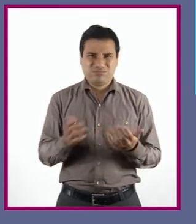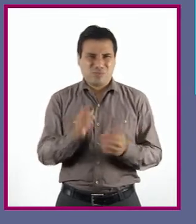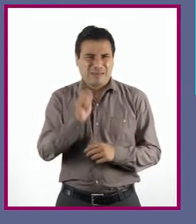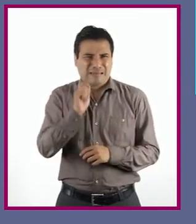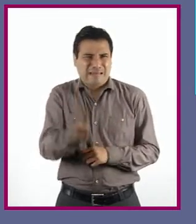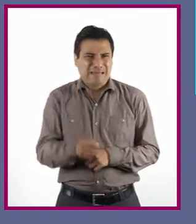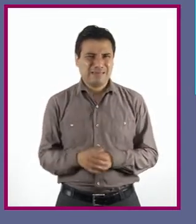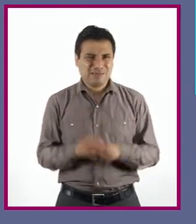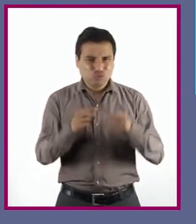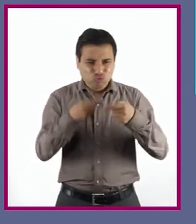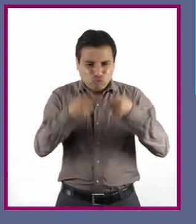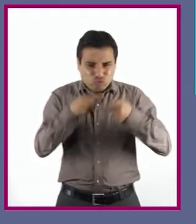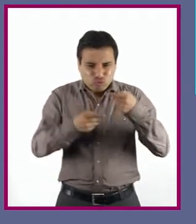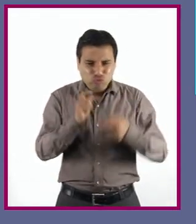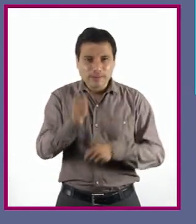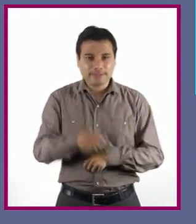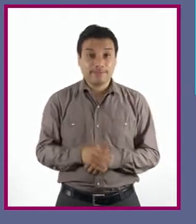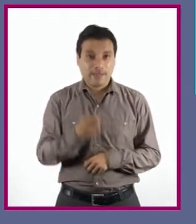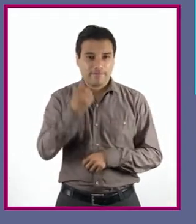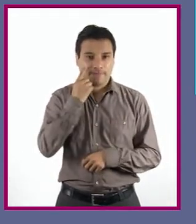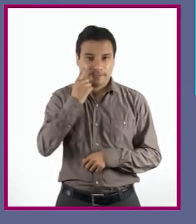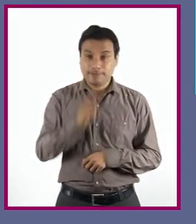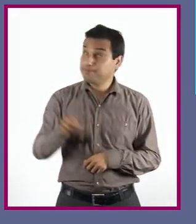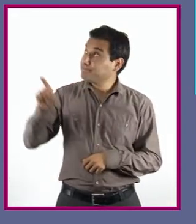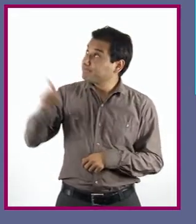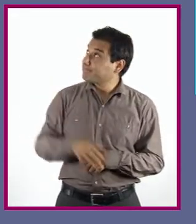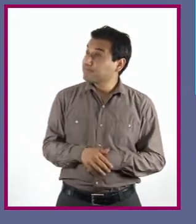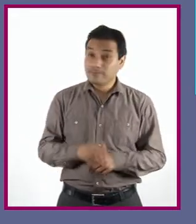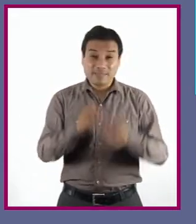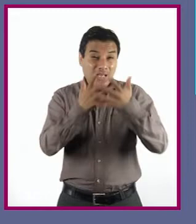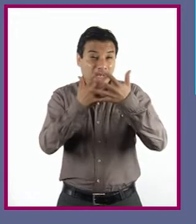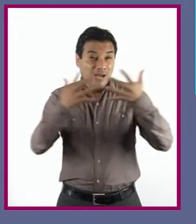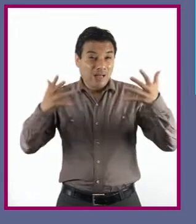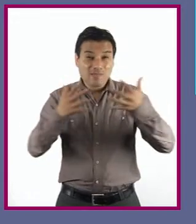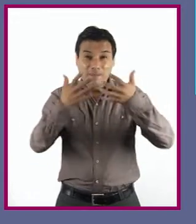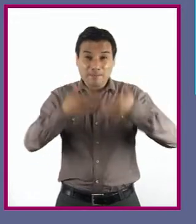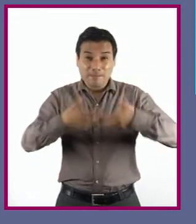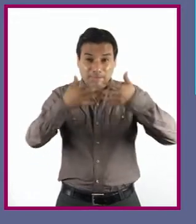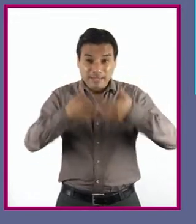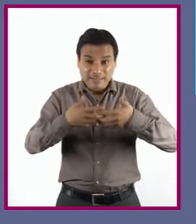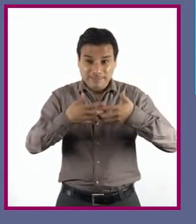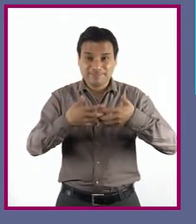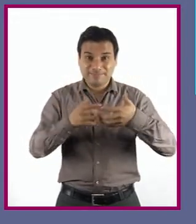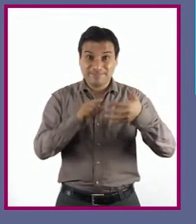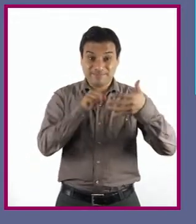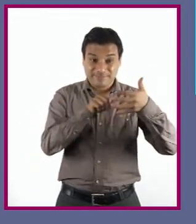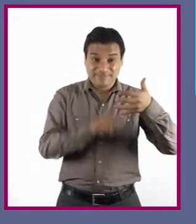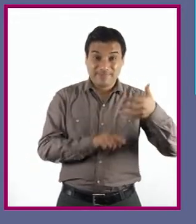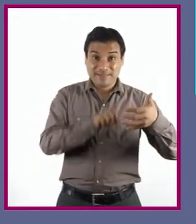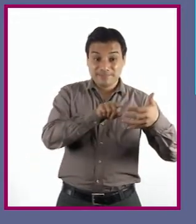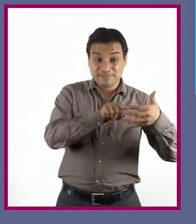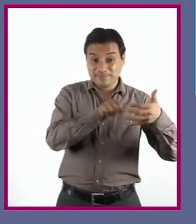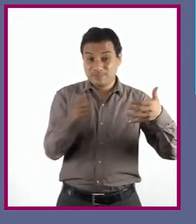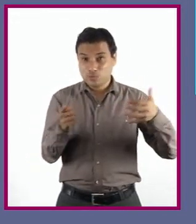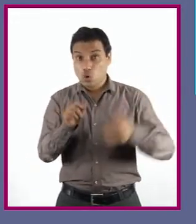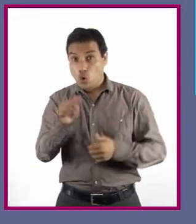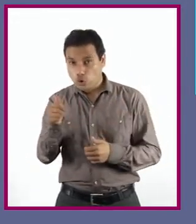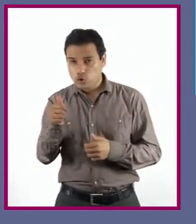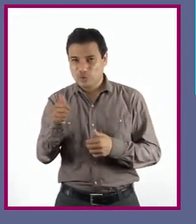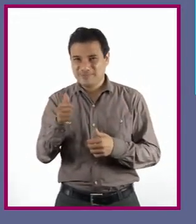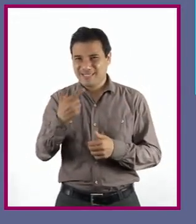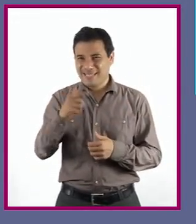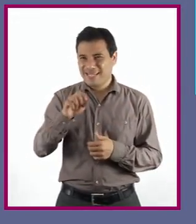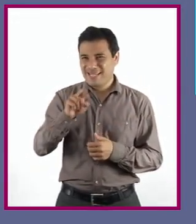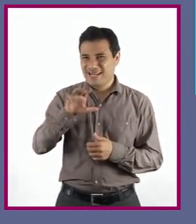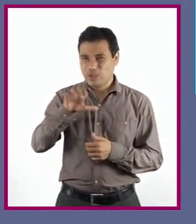una turbina? Mira, las turbinas son enormes máquinas que hacen que la otra máquina llamada generador se active. Estas